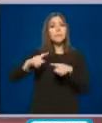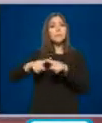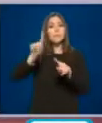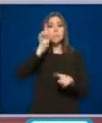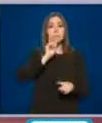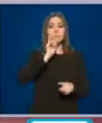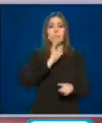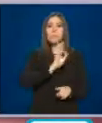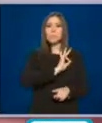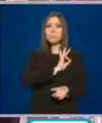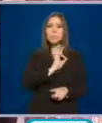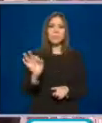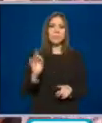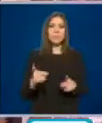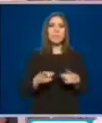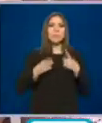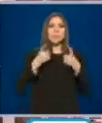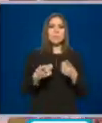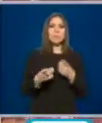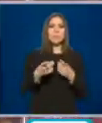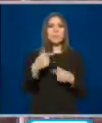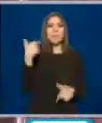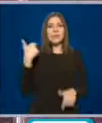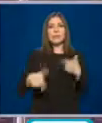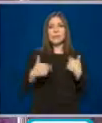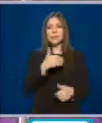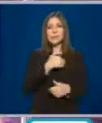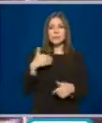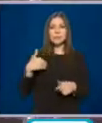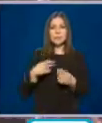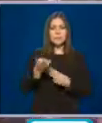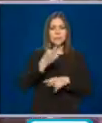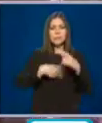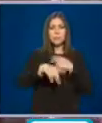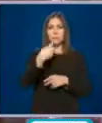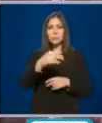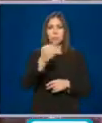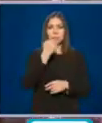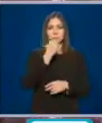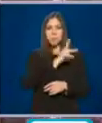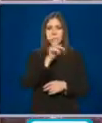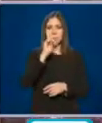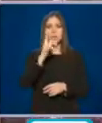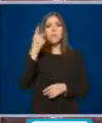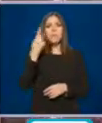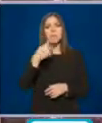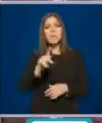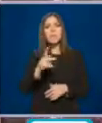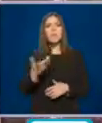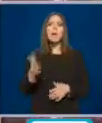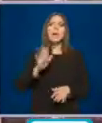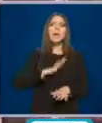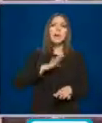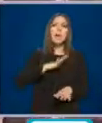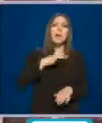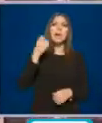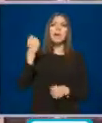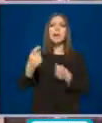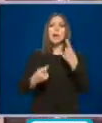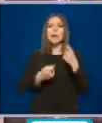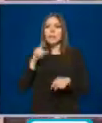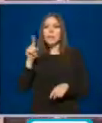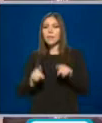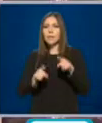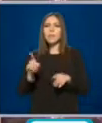preparadas para poder producir de manera única este alimento. Claro, evidentemente en casos, es cierto,